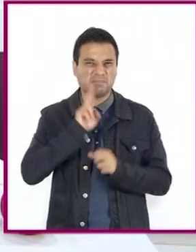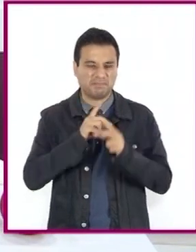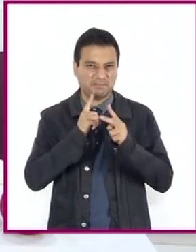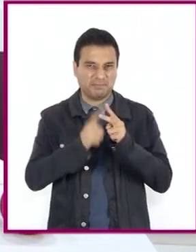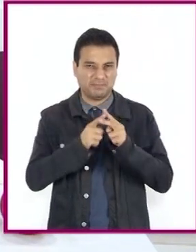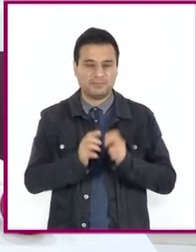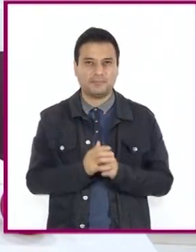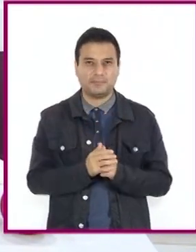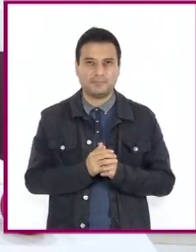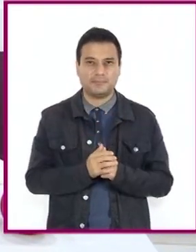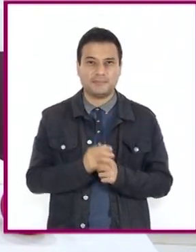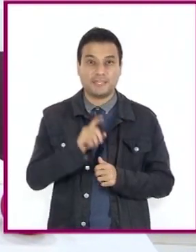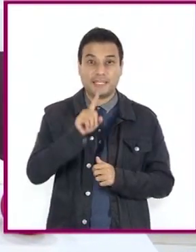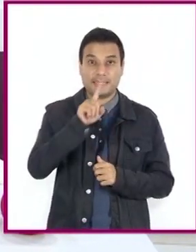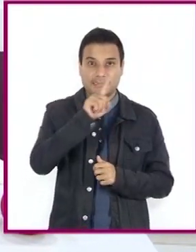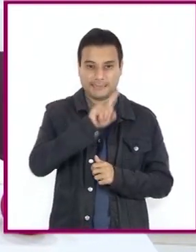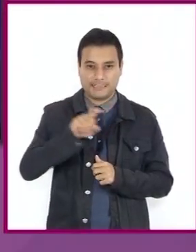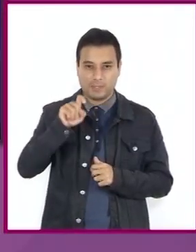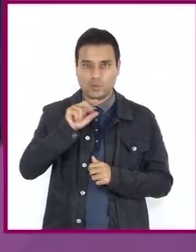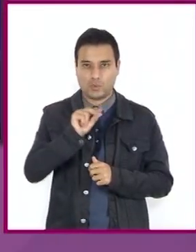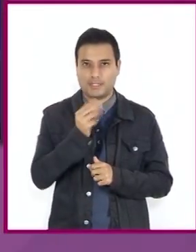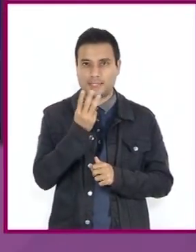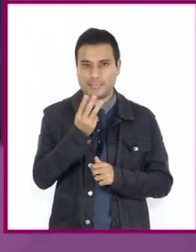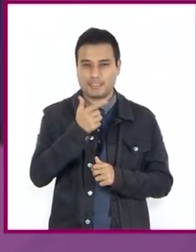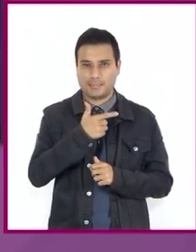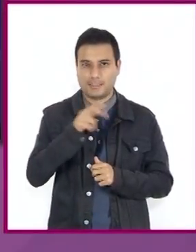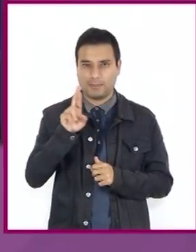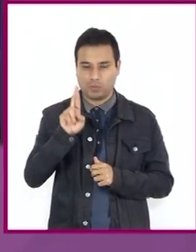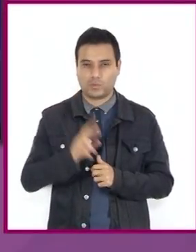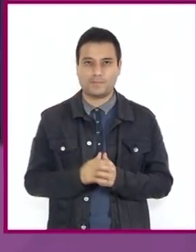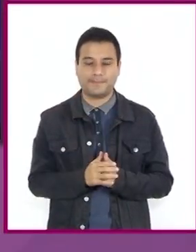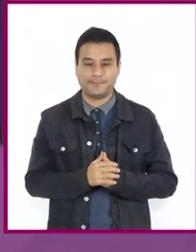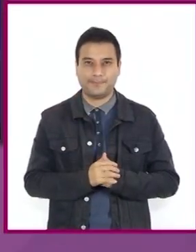Son 183 gramos.